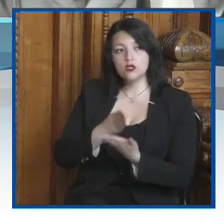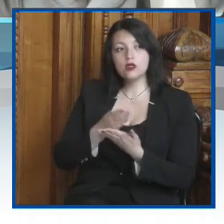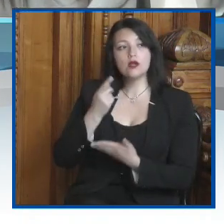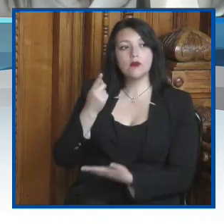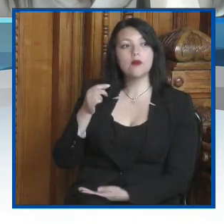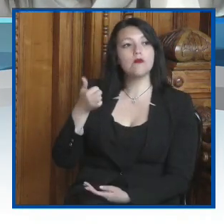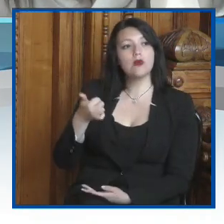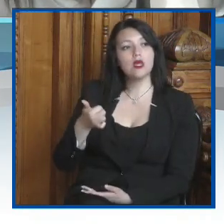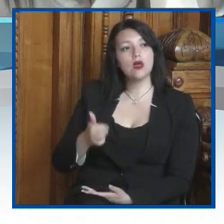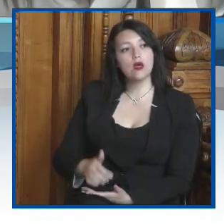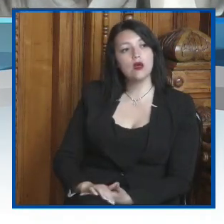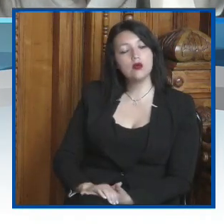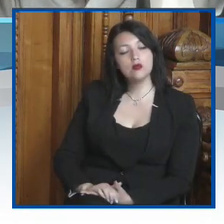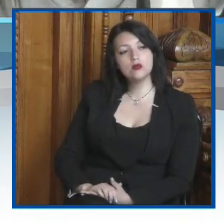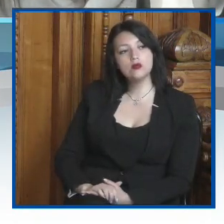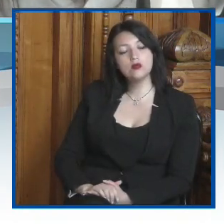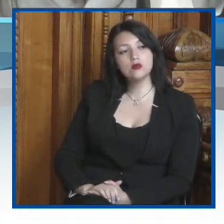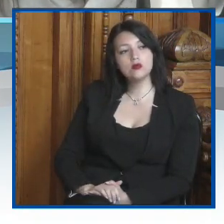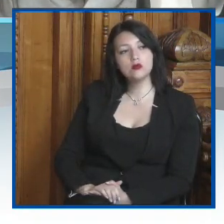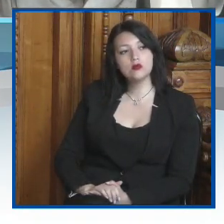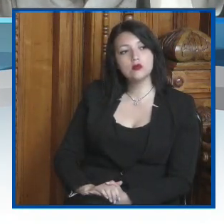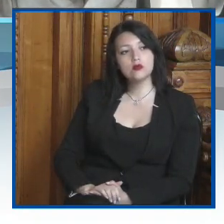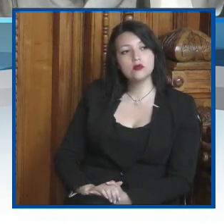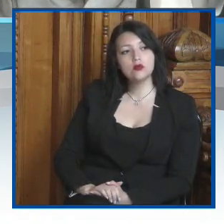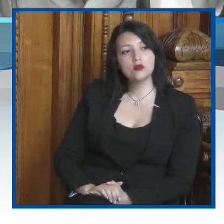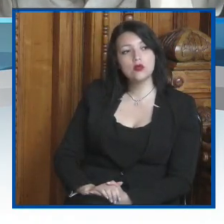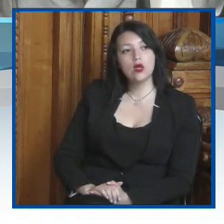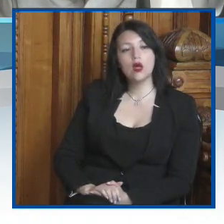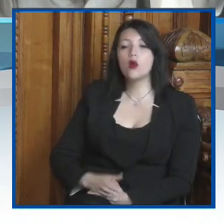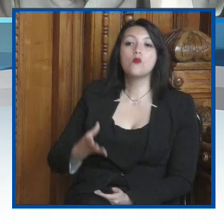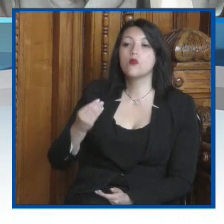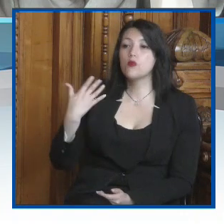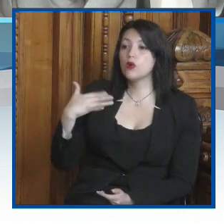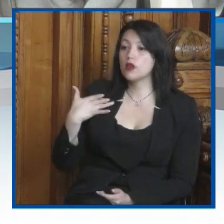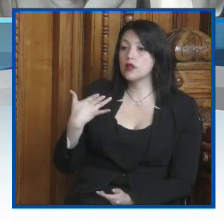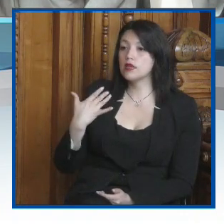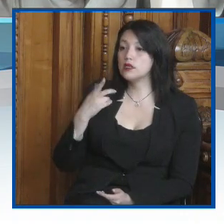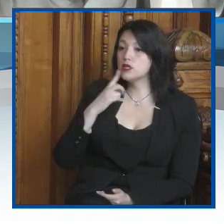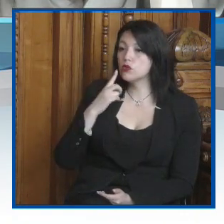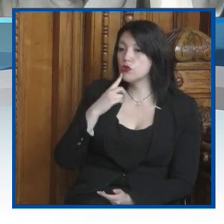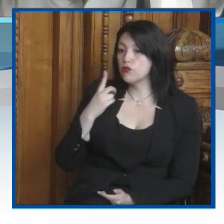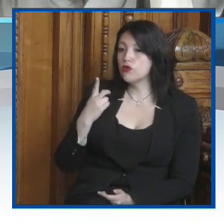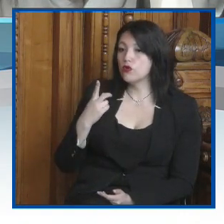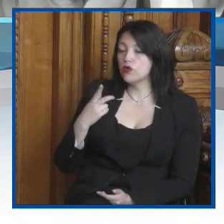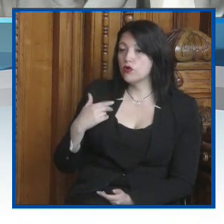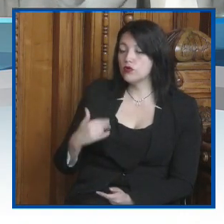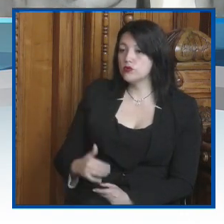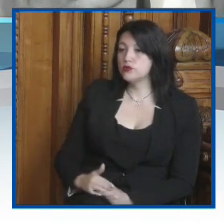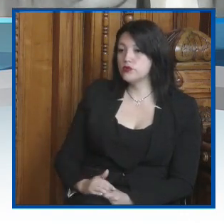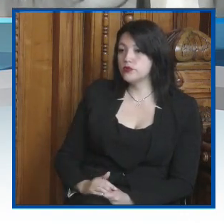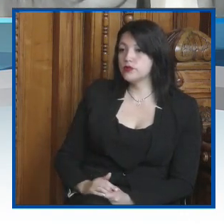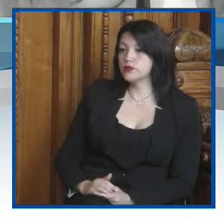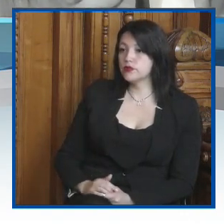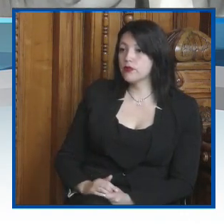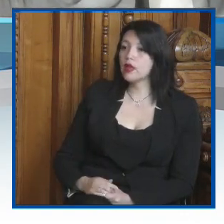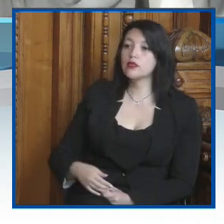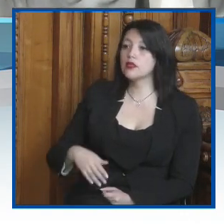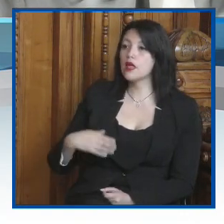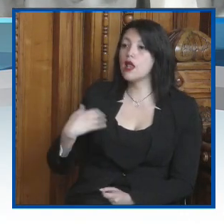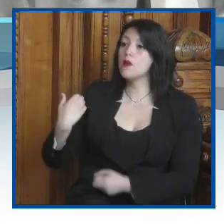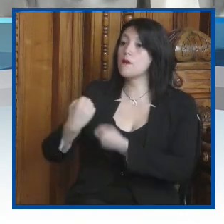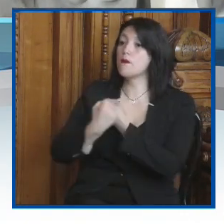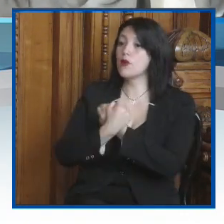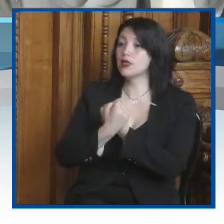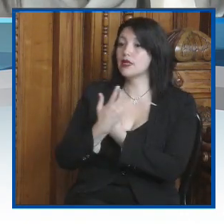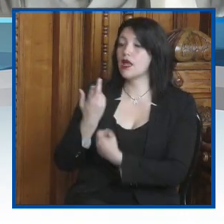bien. Después, algo que nos parecía súper importante, si tuvo esto que les contaba del policía que dejó el